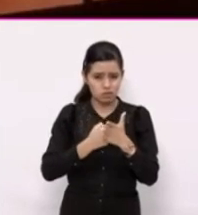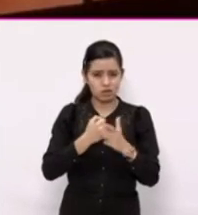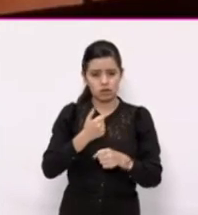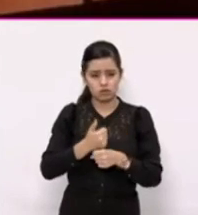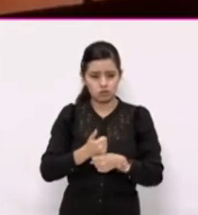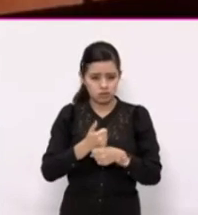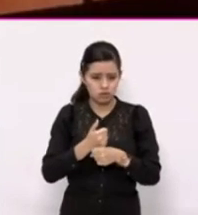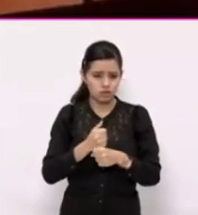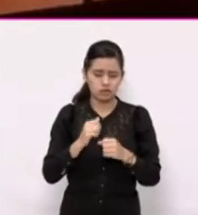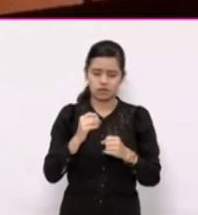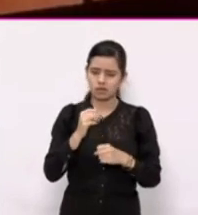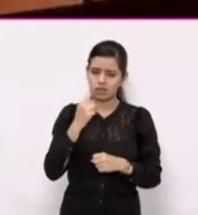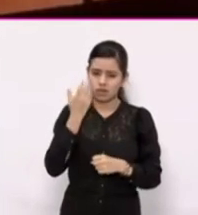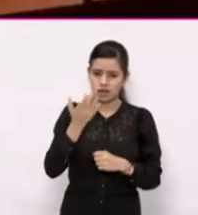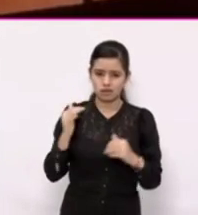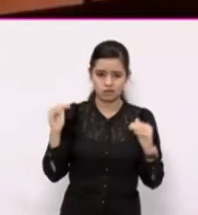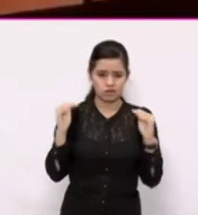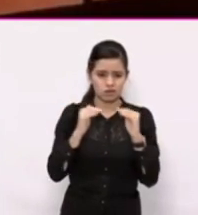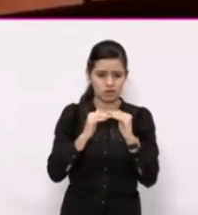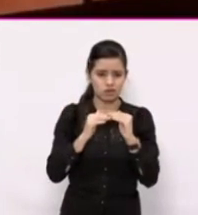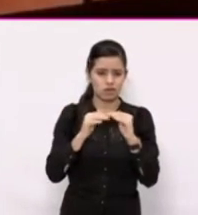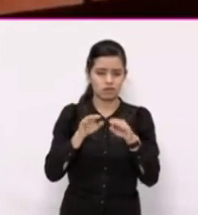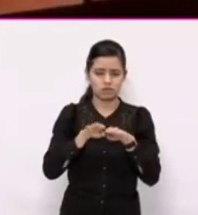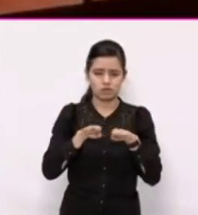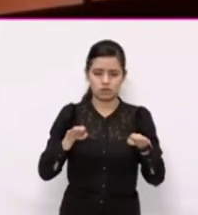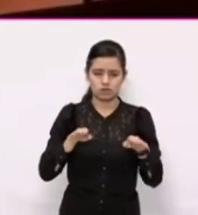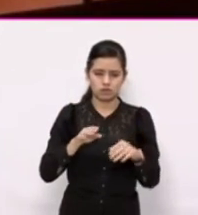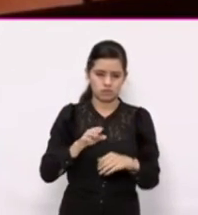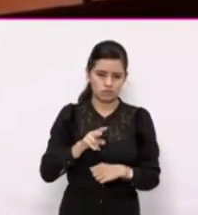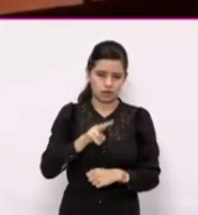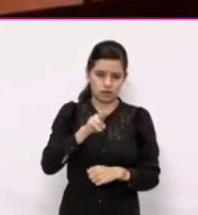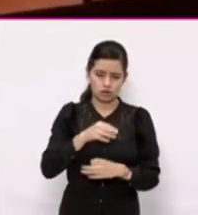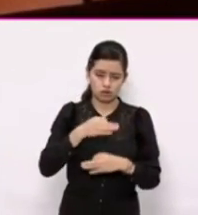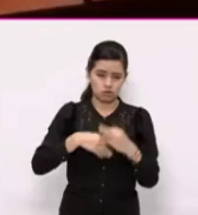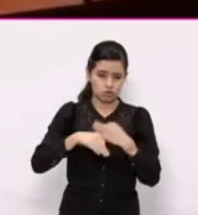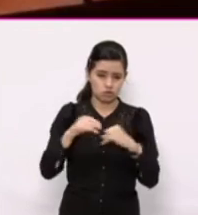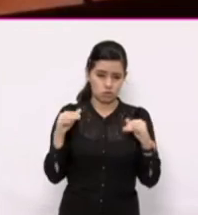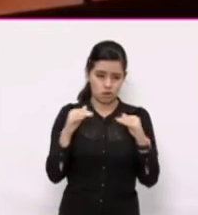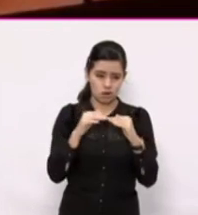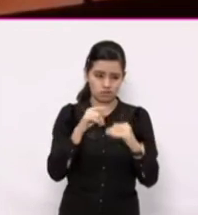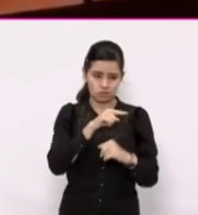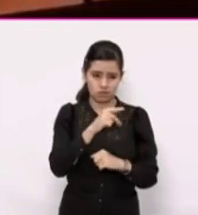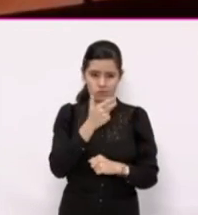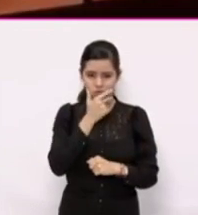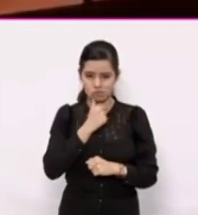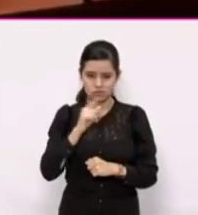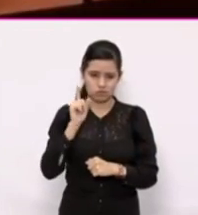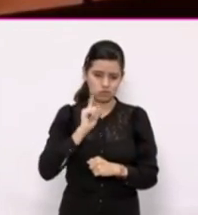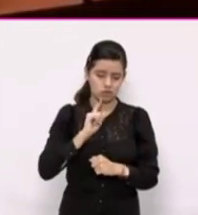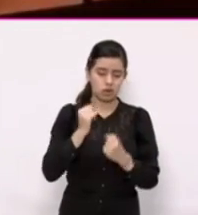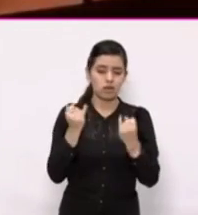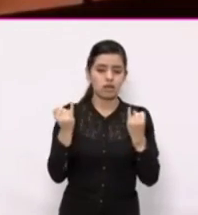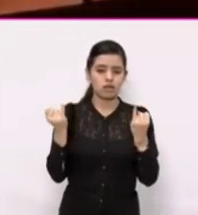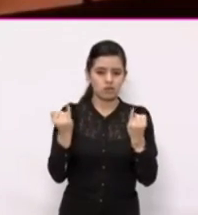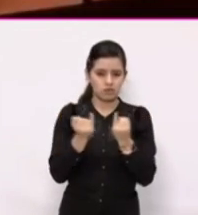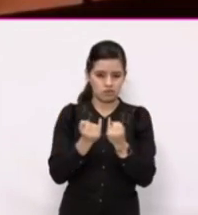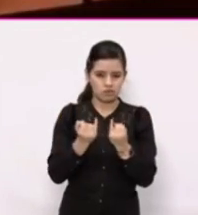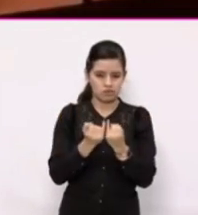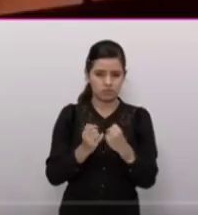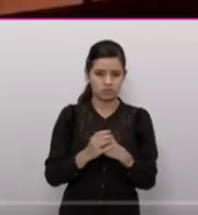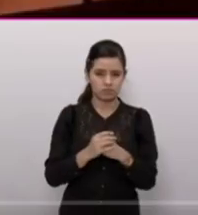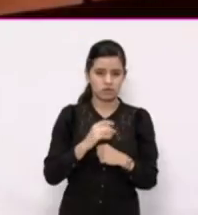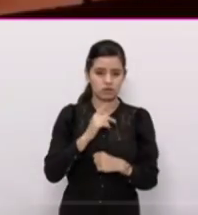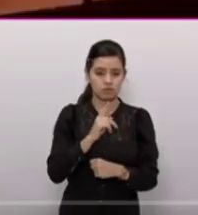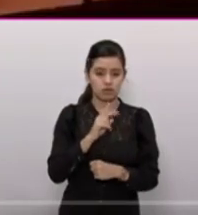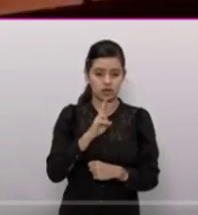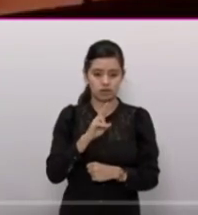plena y sustantiva frente a los hombres. Y además, especialmente también para